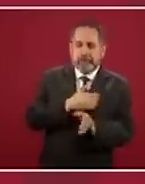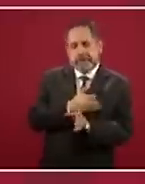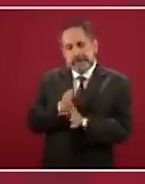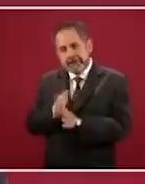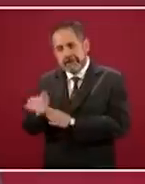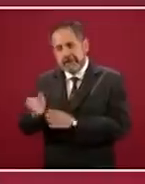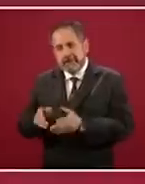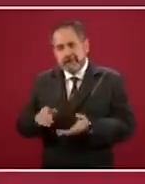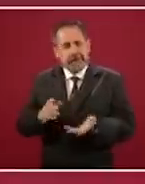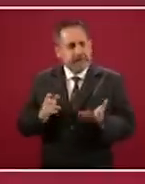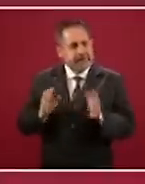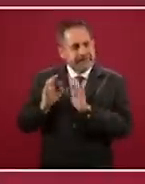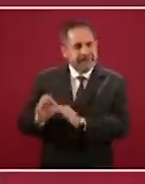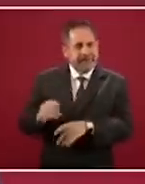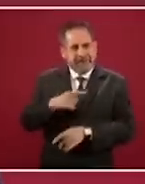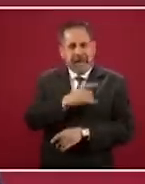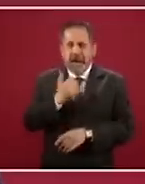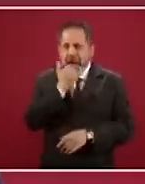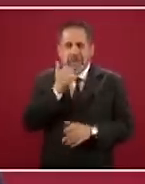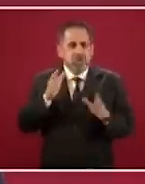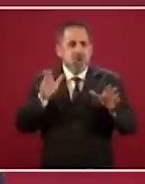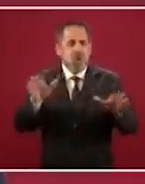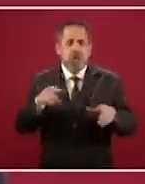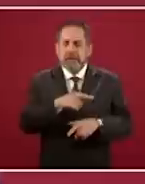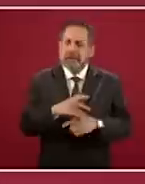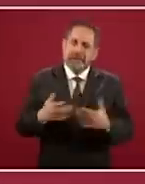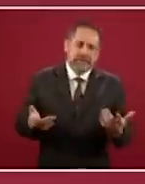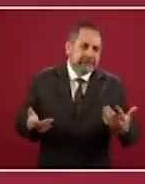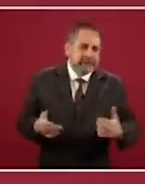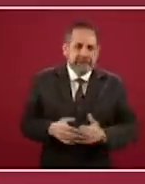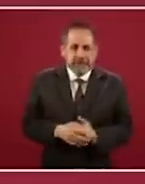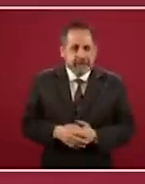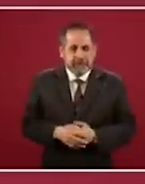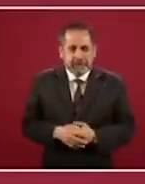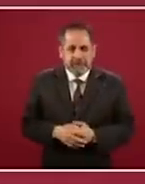lo del avión que tenemos que